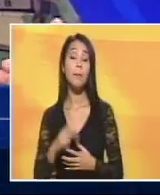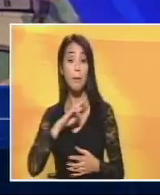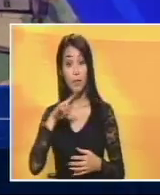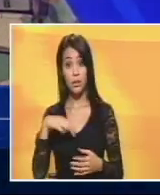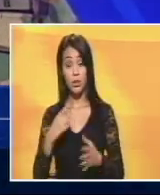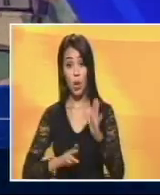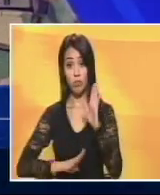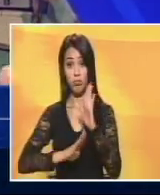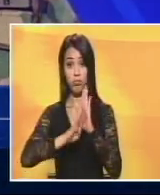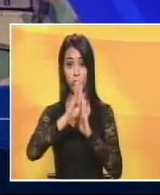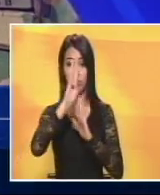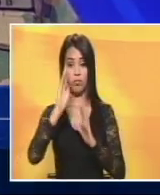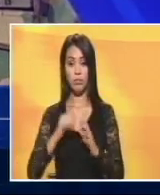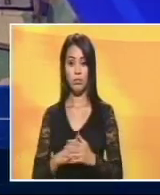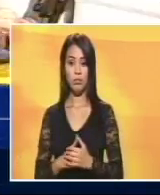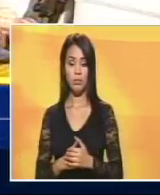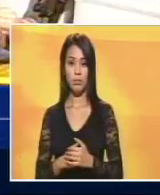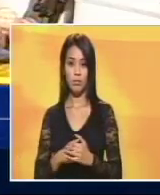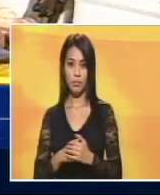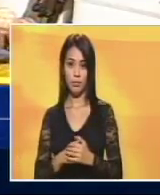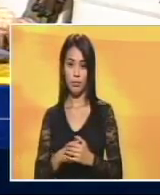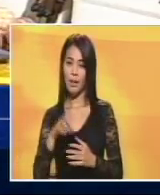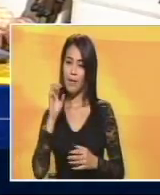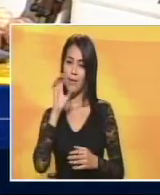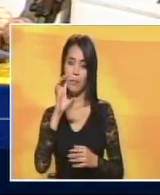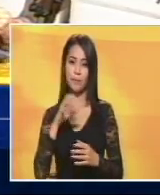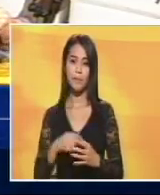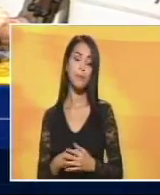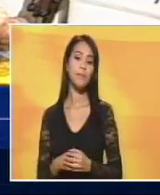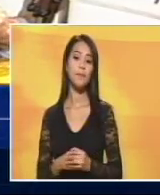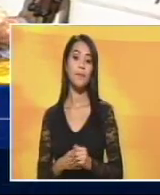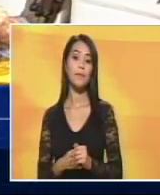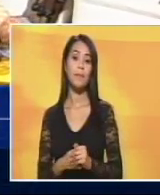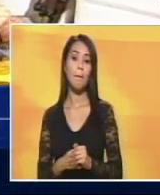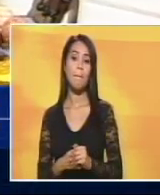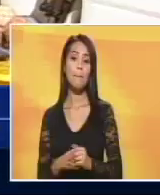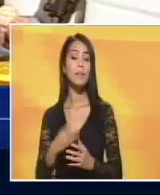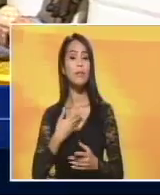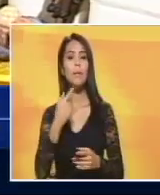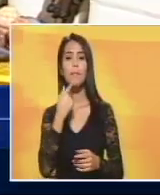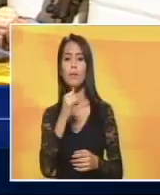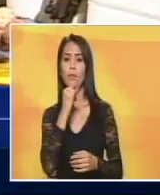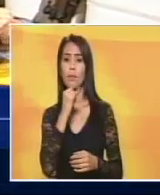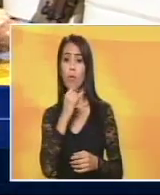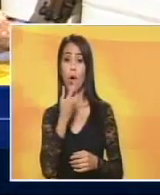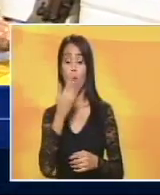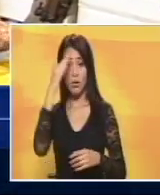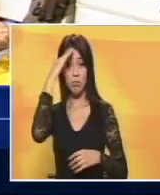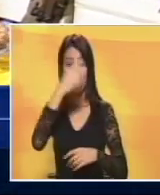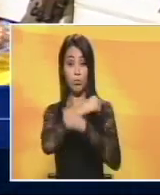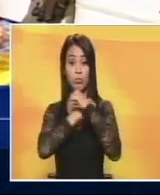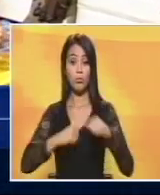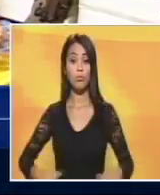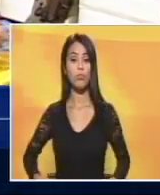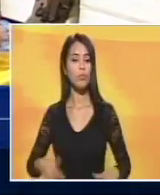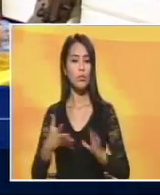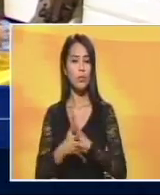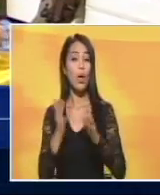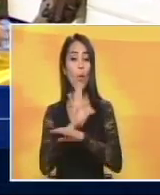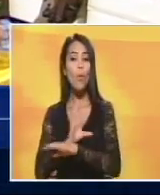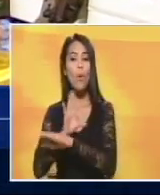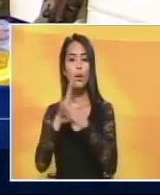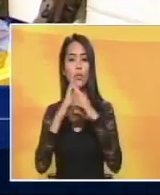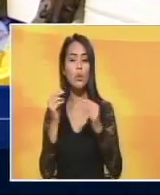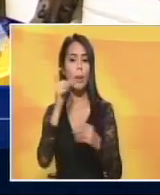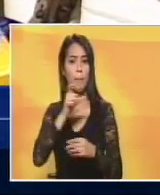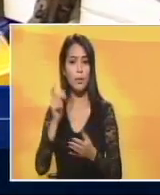podamos desarrollarnos como una gran nación. El almirante en jefe reiteró que la Fuerza Armada Nacional Bolivariana se encargará de proteger a los